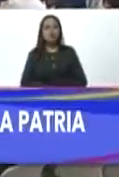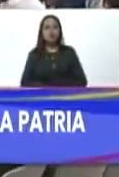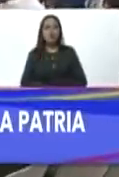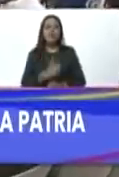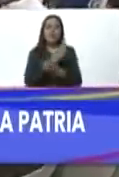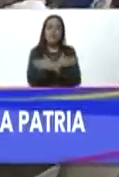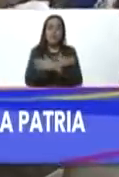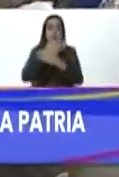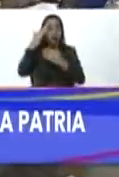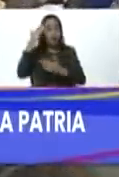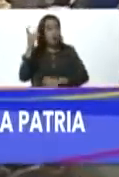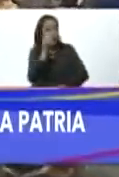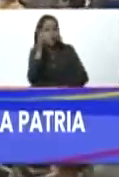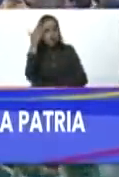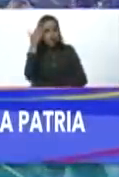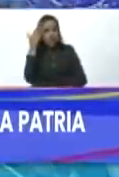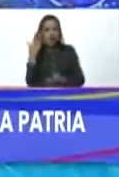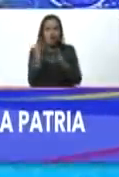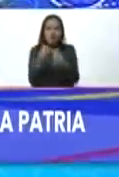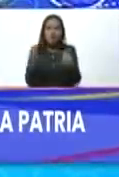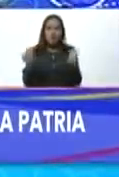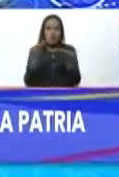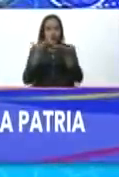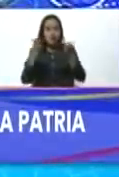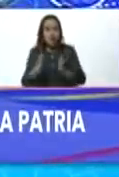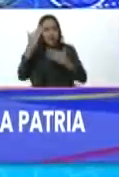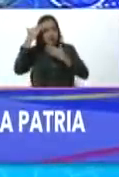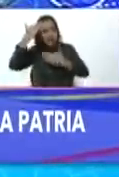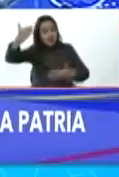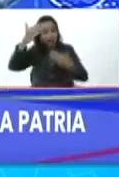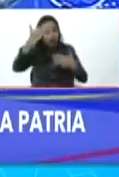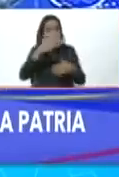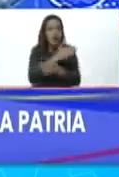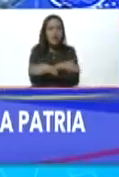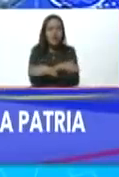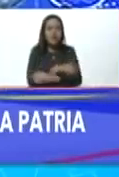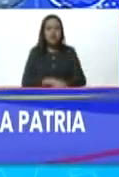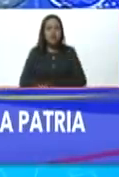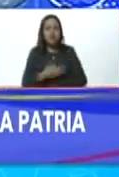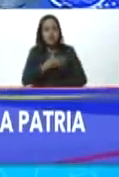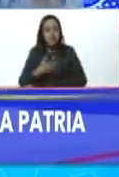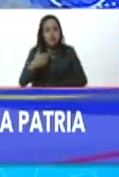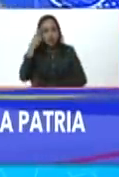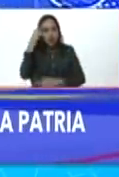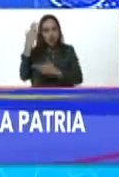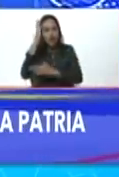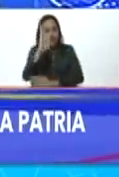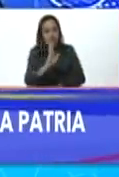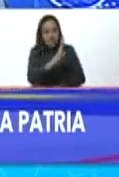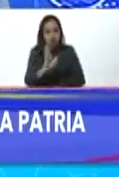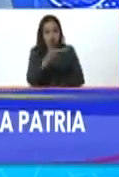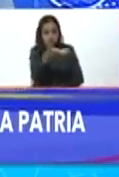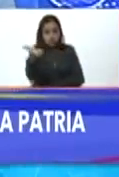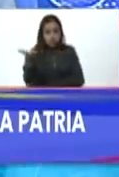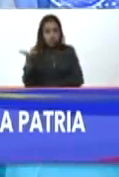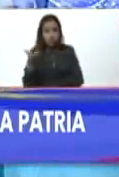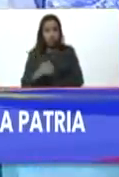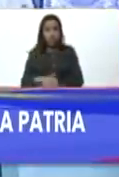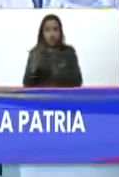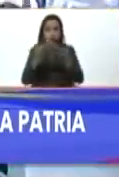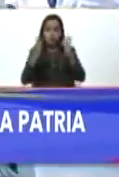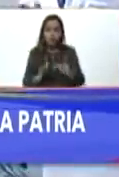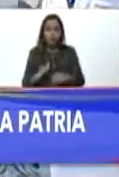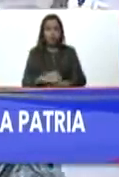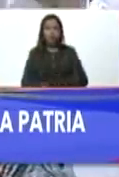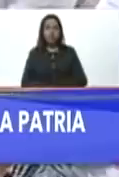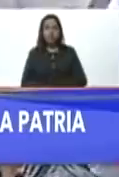no sabía que había tanto. Mi saludo, mi abrazo y le pido a Dios las bendiciones para ustedes. Una